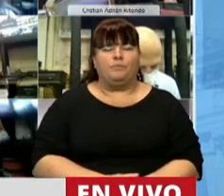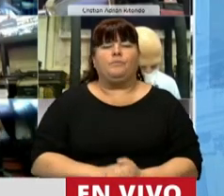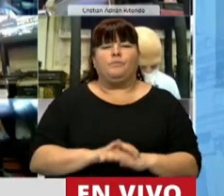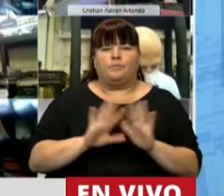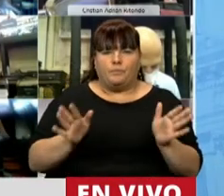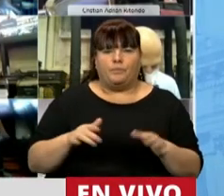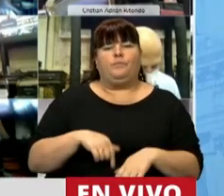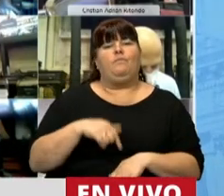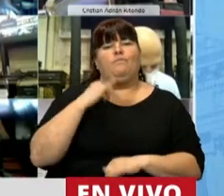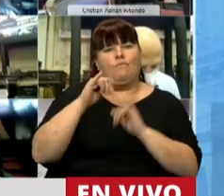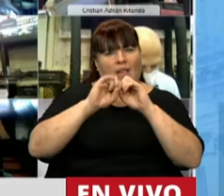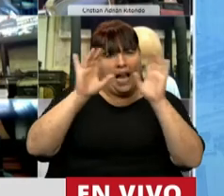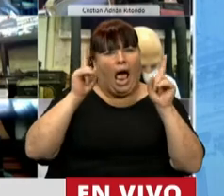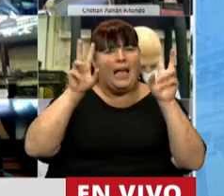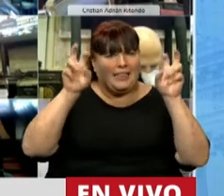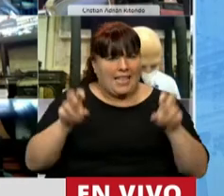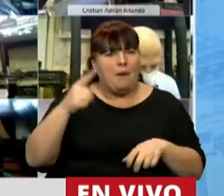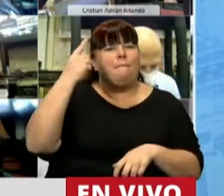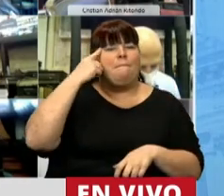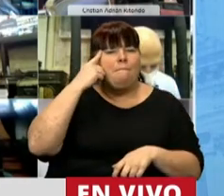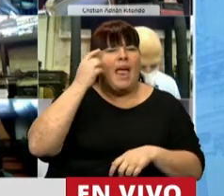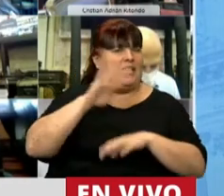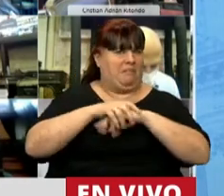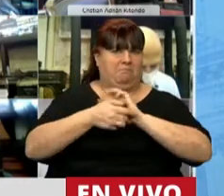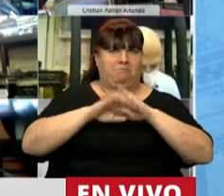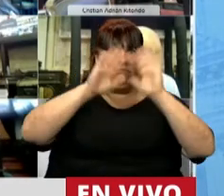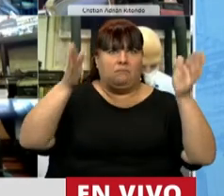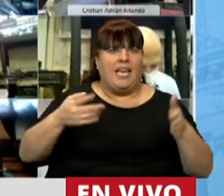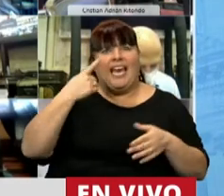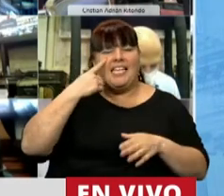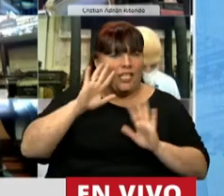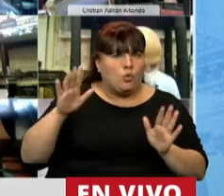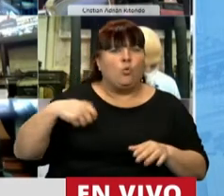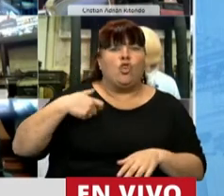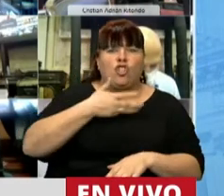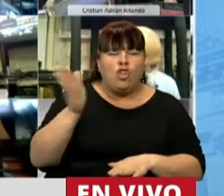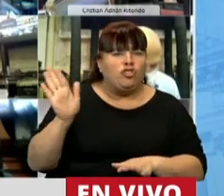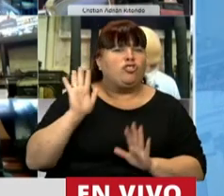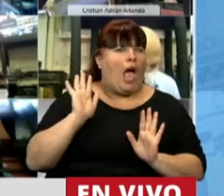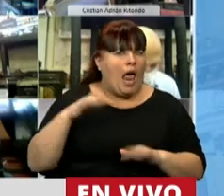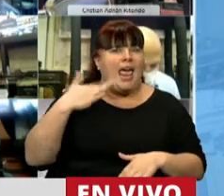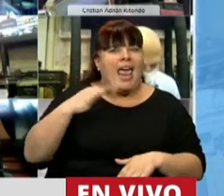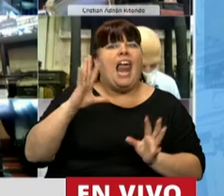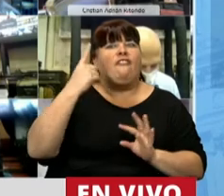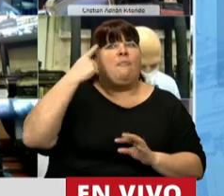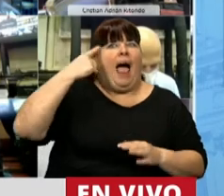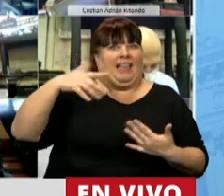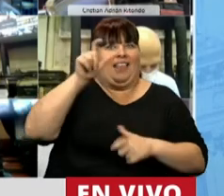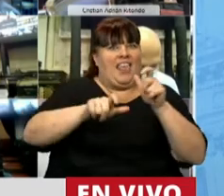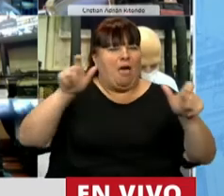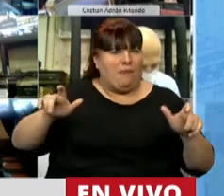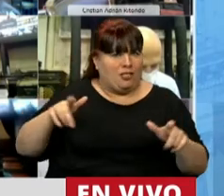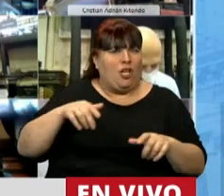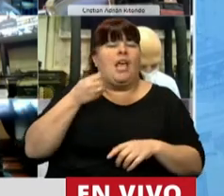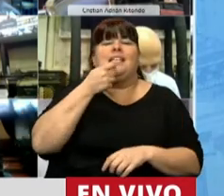bien, dejamos claras algunas cosas. Pensar la neutralidad de las instituciones sociales es una afrenta a la inteligencia humana, más